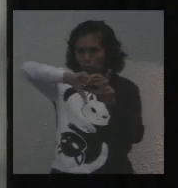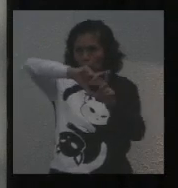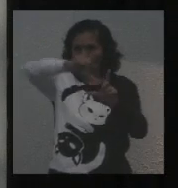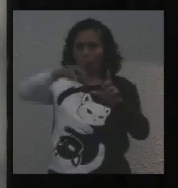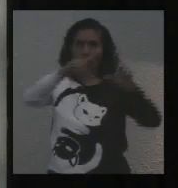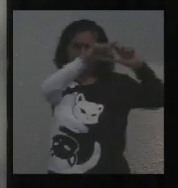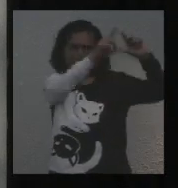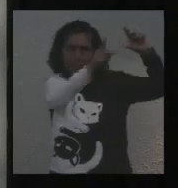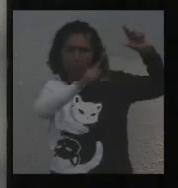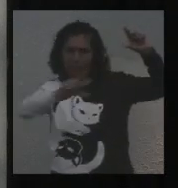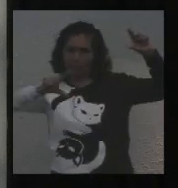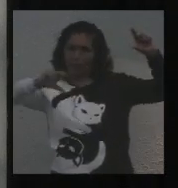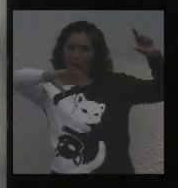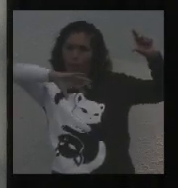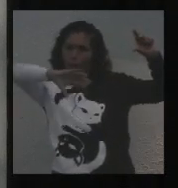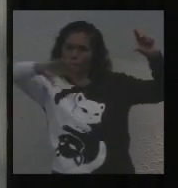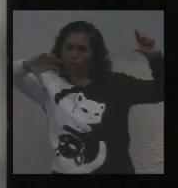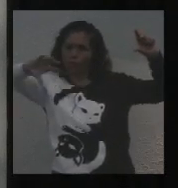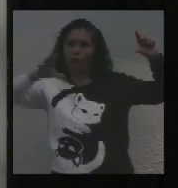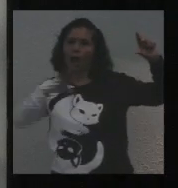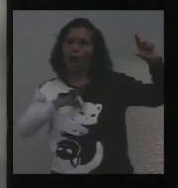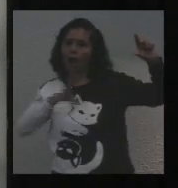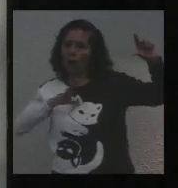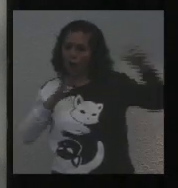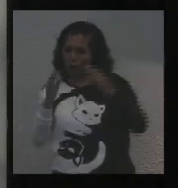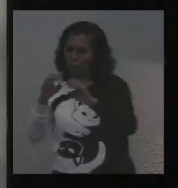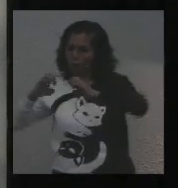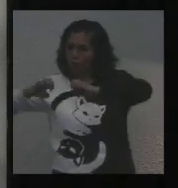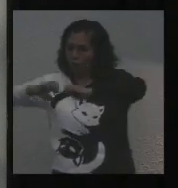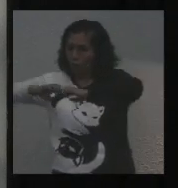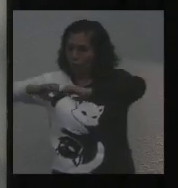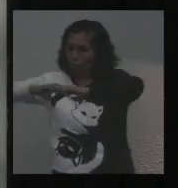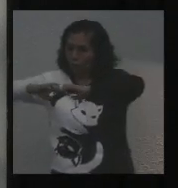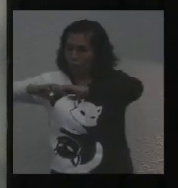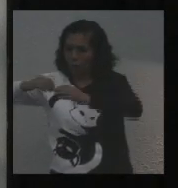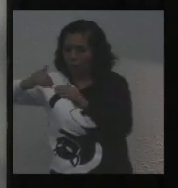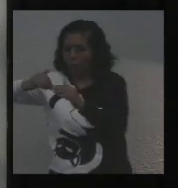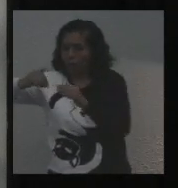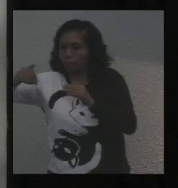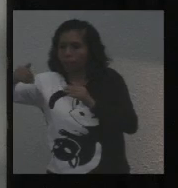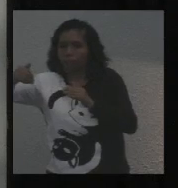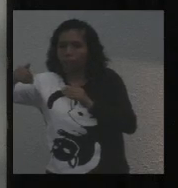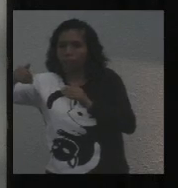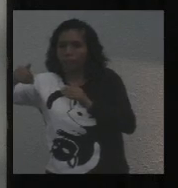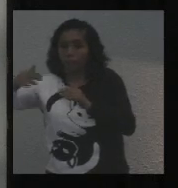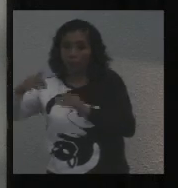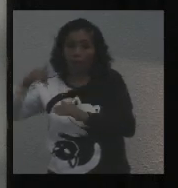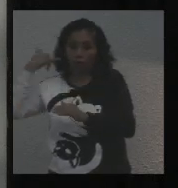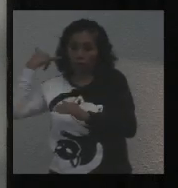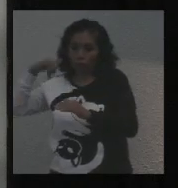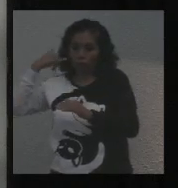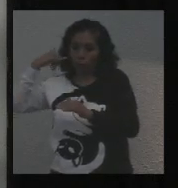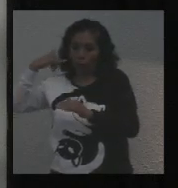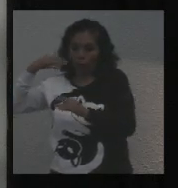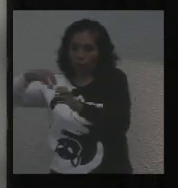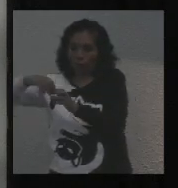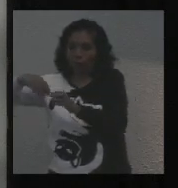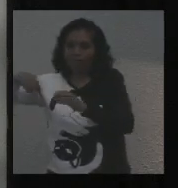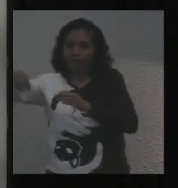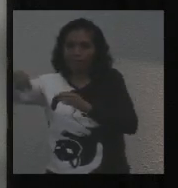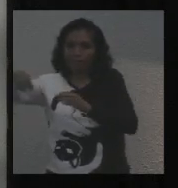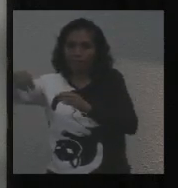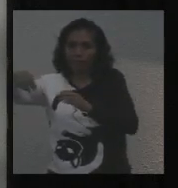Yucatán, limitada por una línea divisoria que, partiendo de la costa norte del canal de Yucatán, sigue el